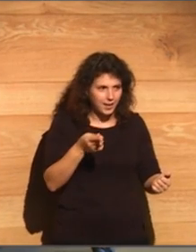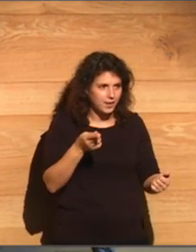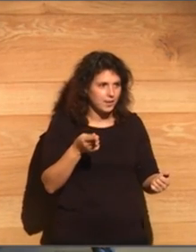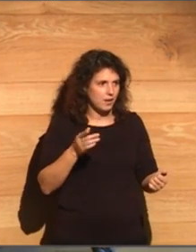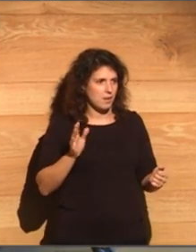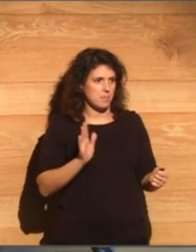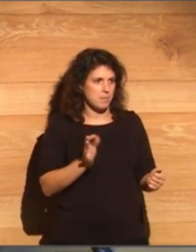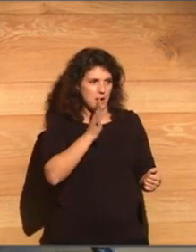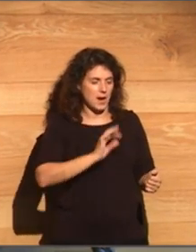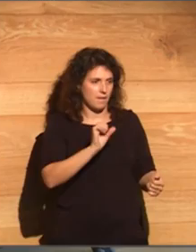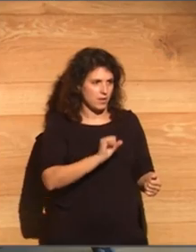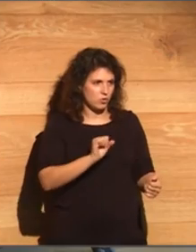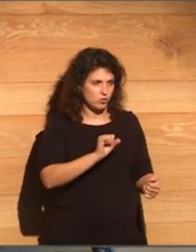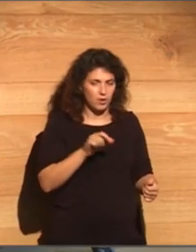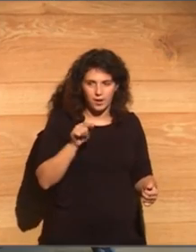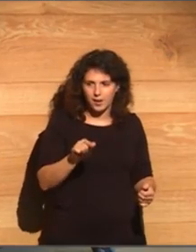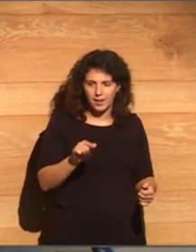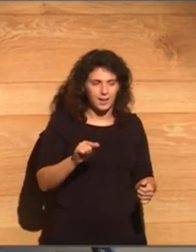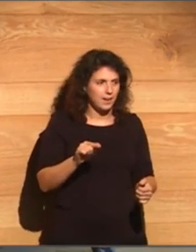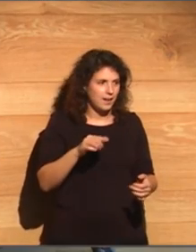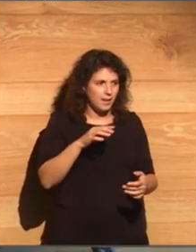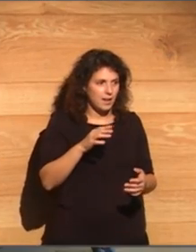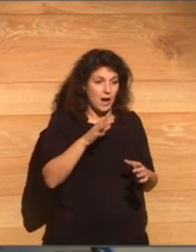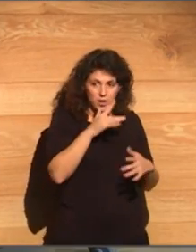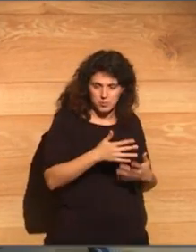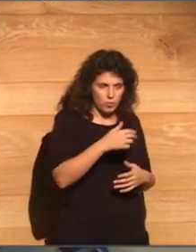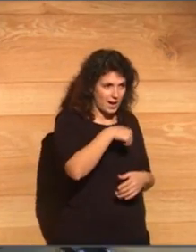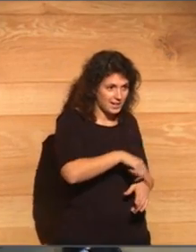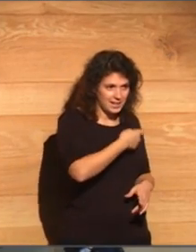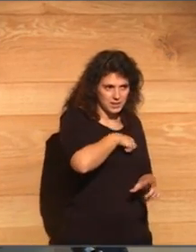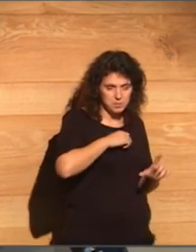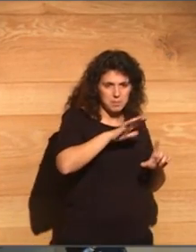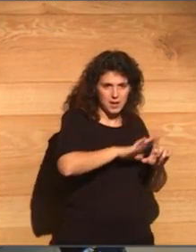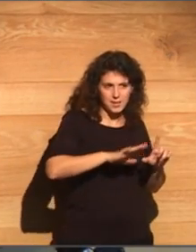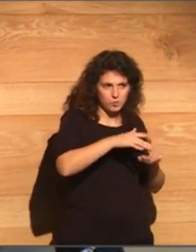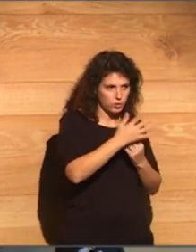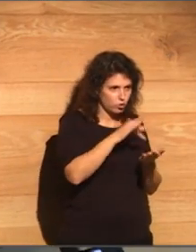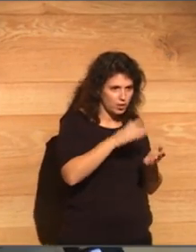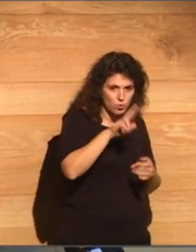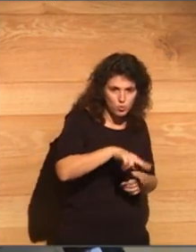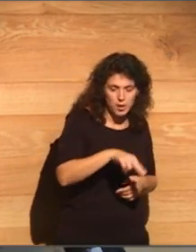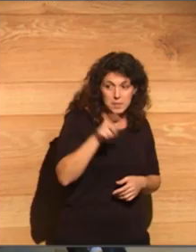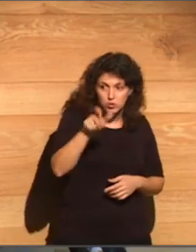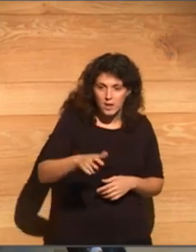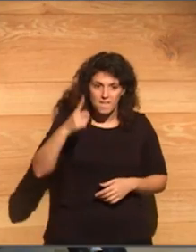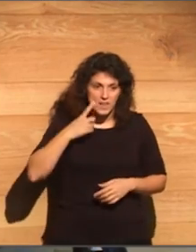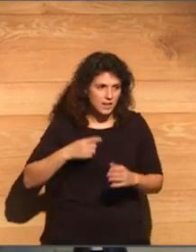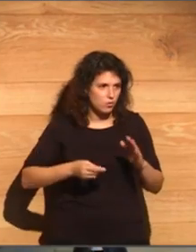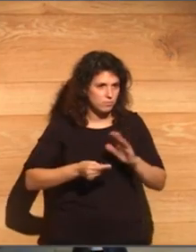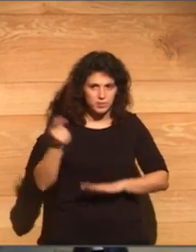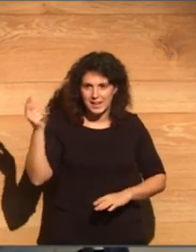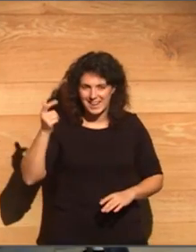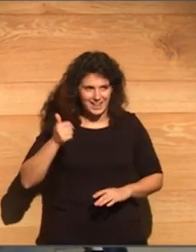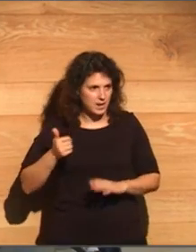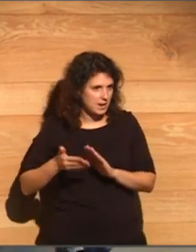que sacan de la cárcel con total impunidad, cosa que en España, yo creo que esto de ser ciencia ficción, no ha pasado nunca, que un banquero salga enseguida. Yo conocí a Torre